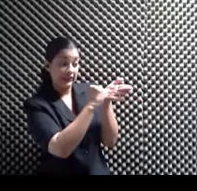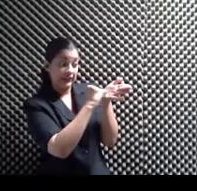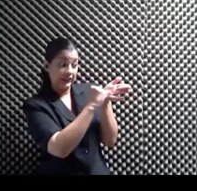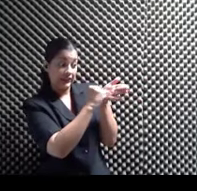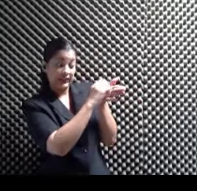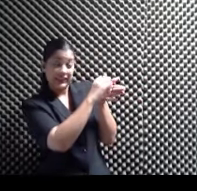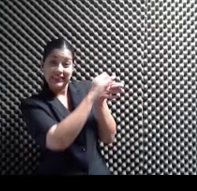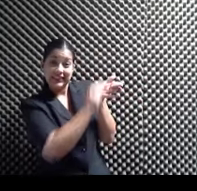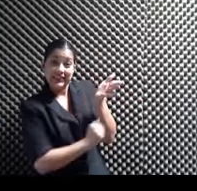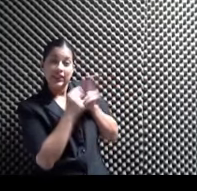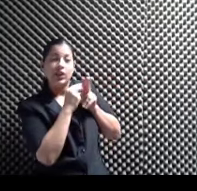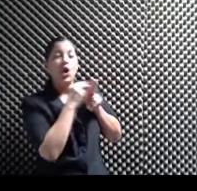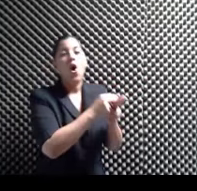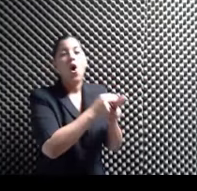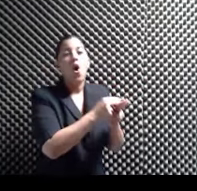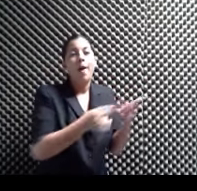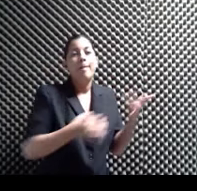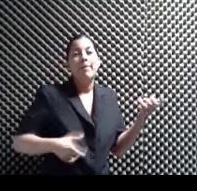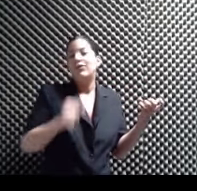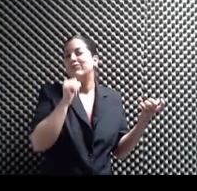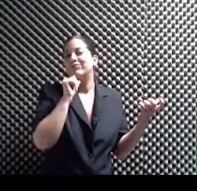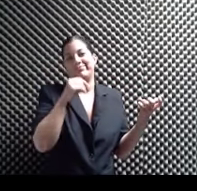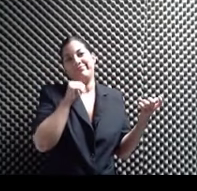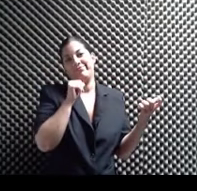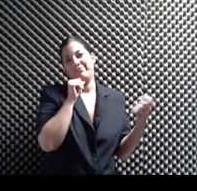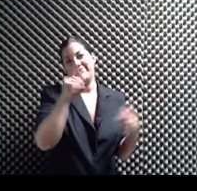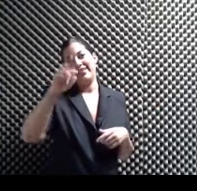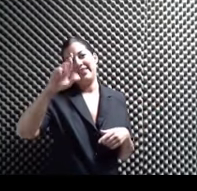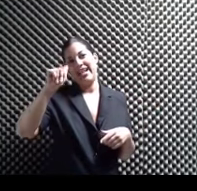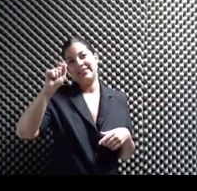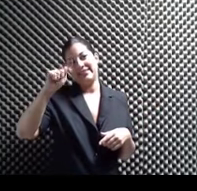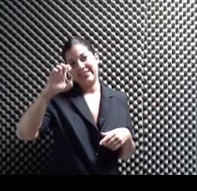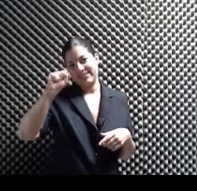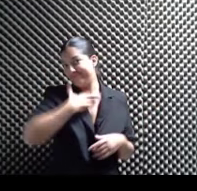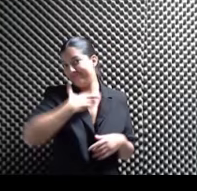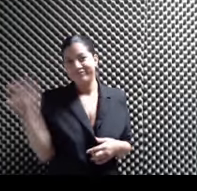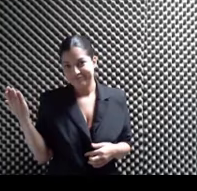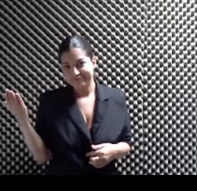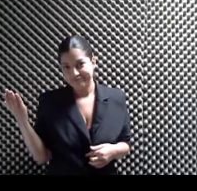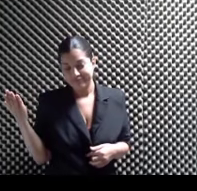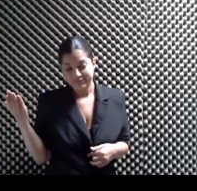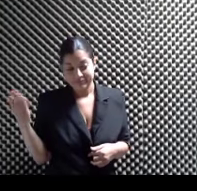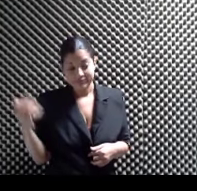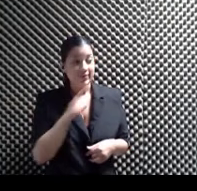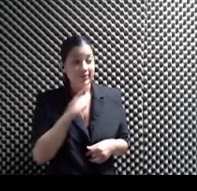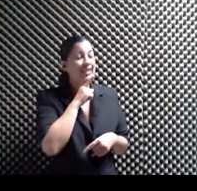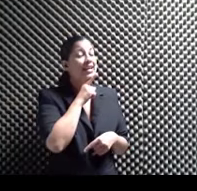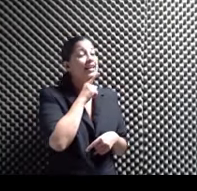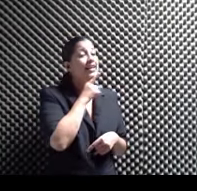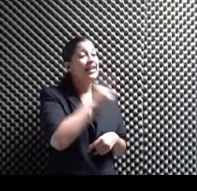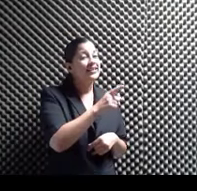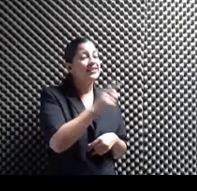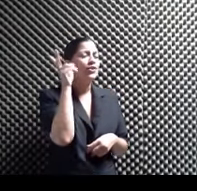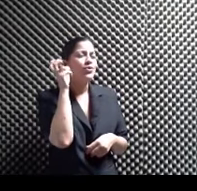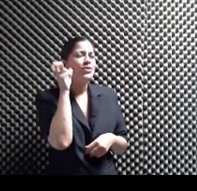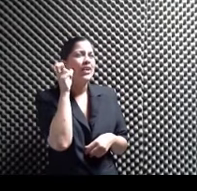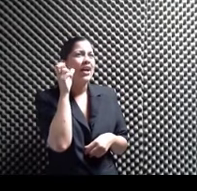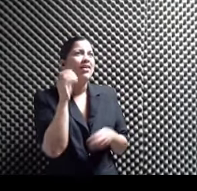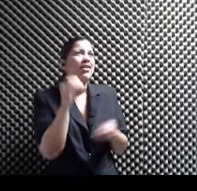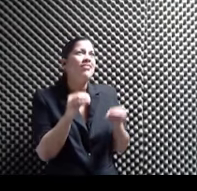Se llama El bajo sin trastes En los americanos Dicen fretless Y este tiene un sonido Un poco más nasal